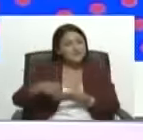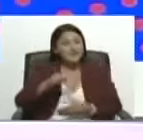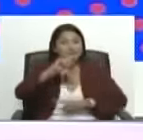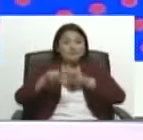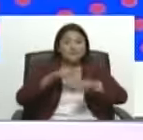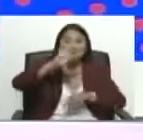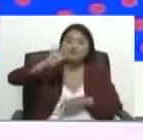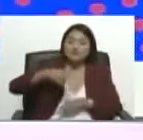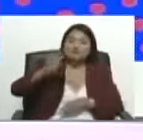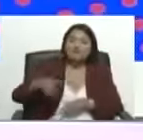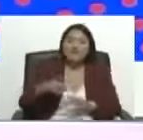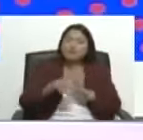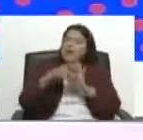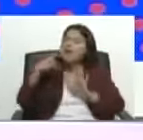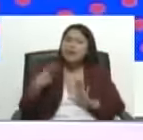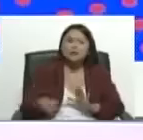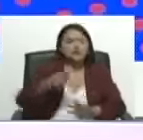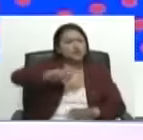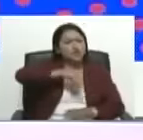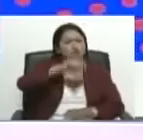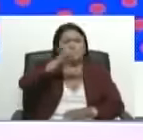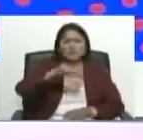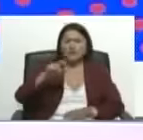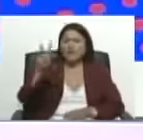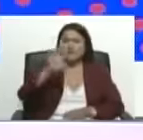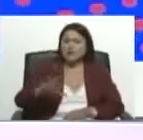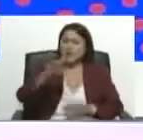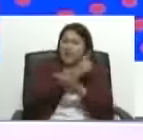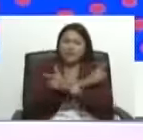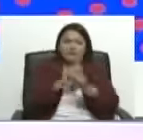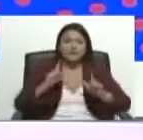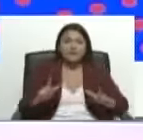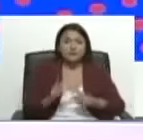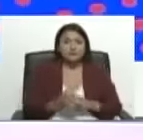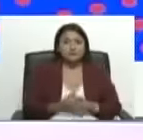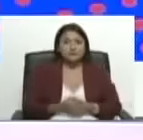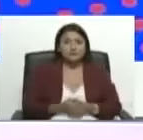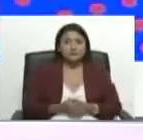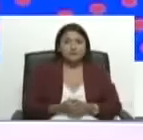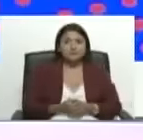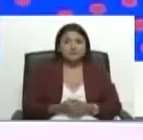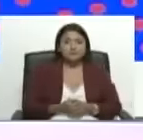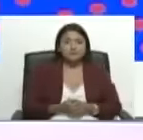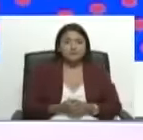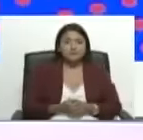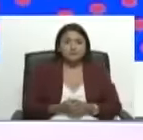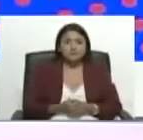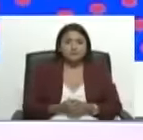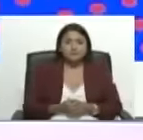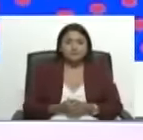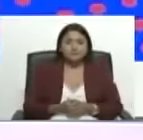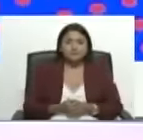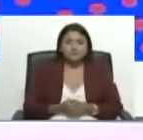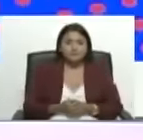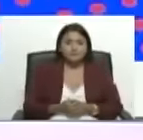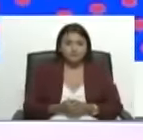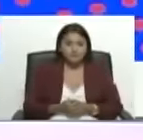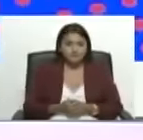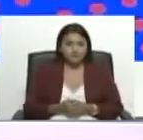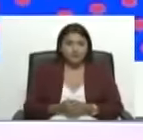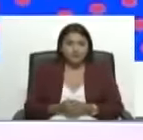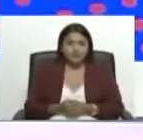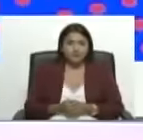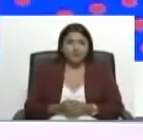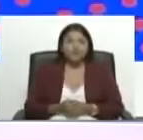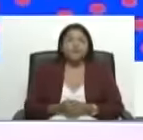consultivo como derecho que tenemos como pueblo soberano en ejercicio de nuestra soberanía para abordar la vida pública